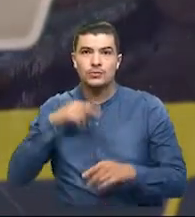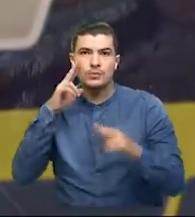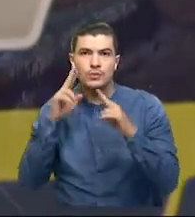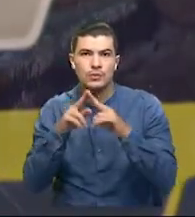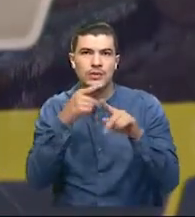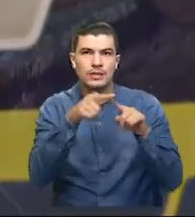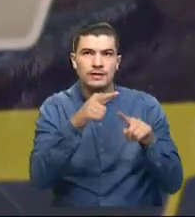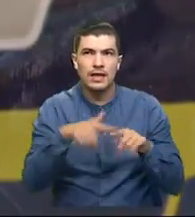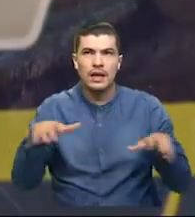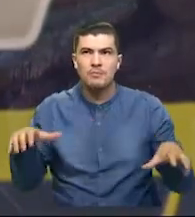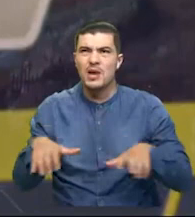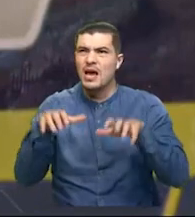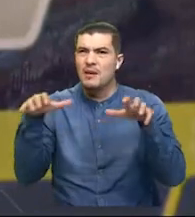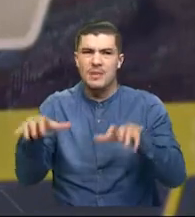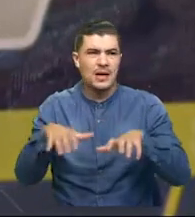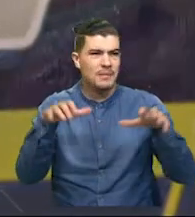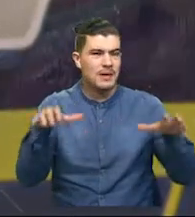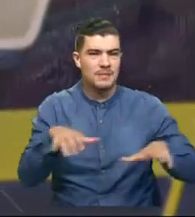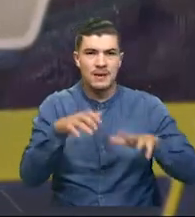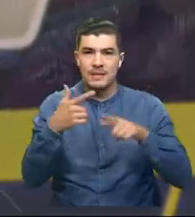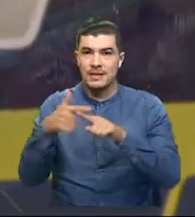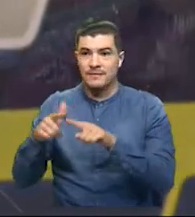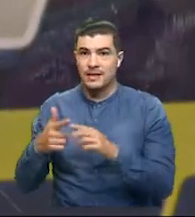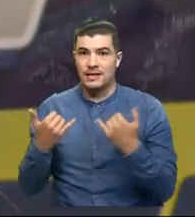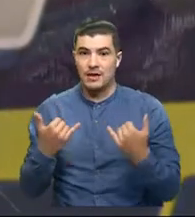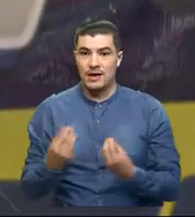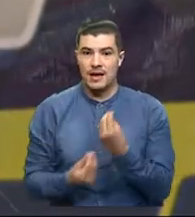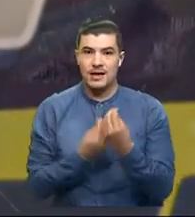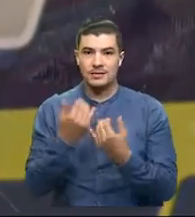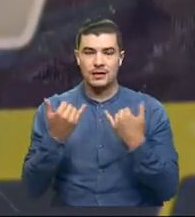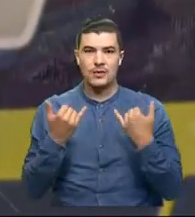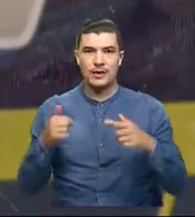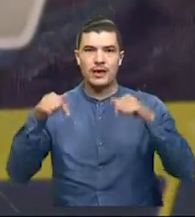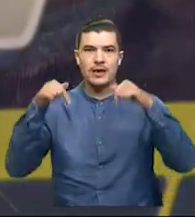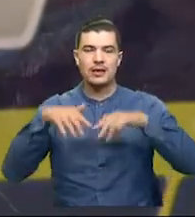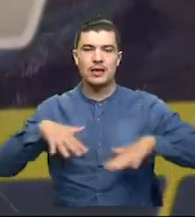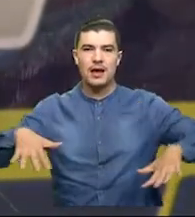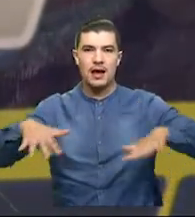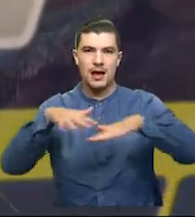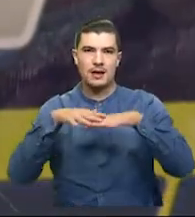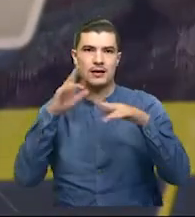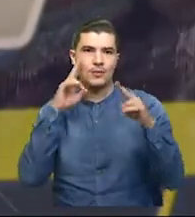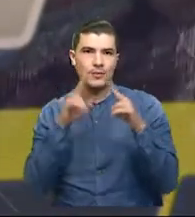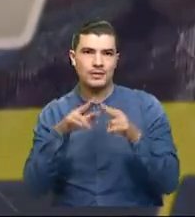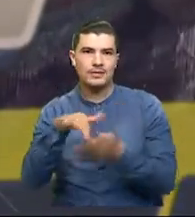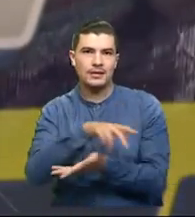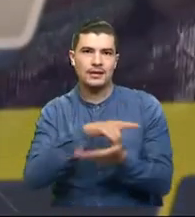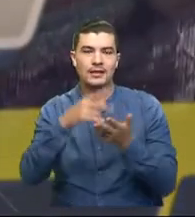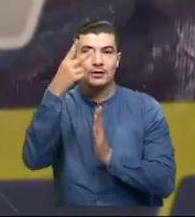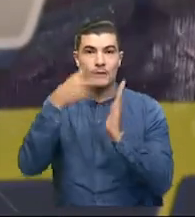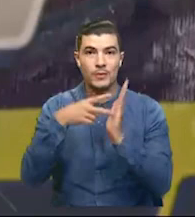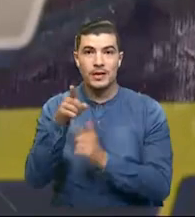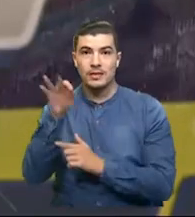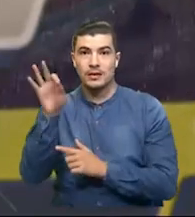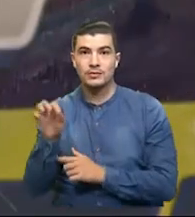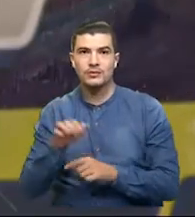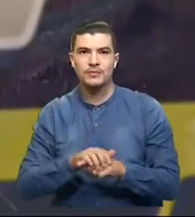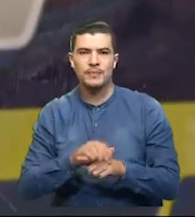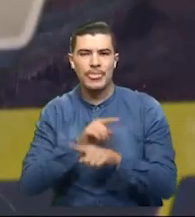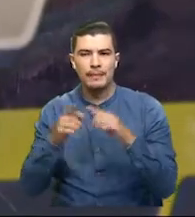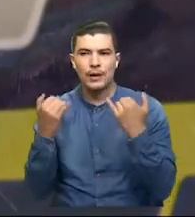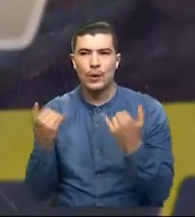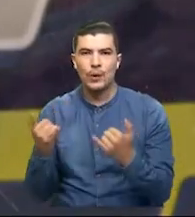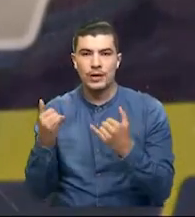diferentes actividades que se han llevado a cabo aquí en el marco de esta expedición, pero vamos a hablar de algo